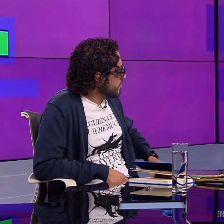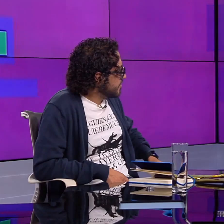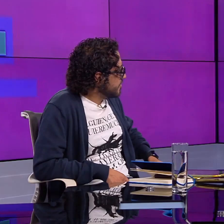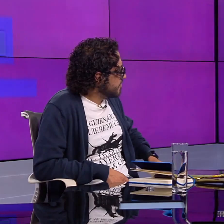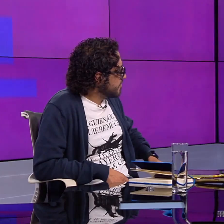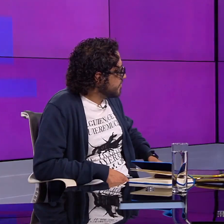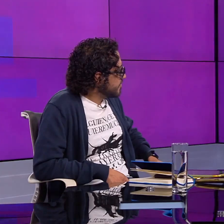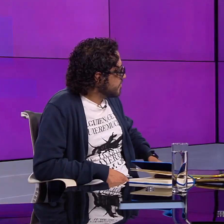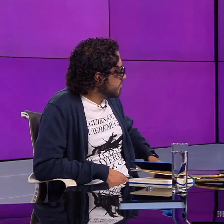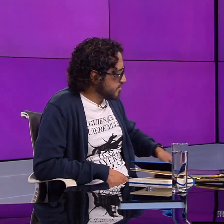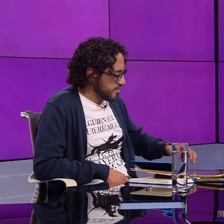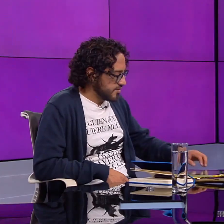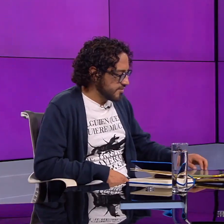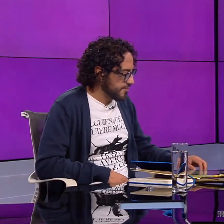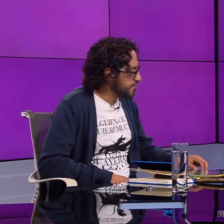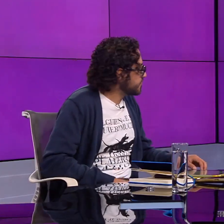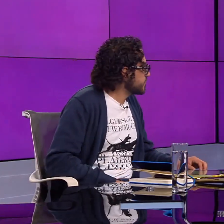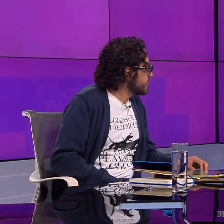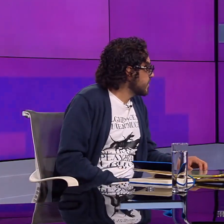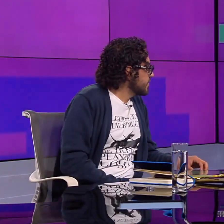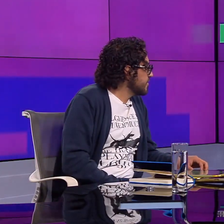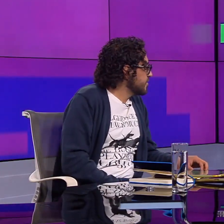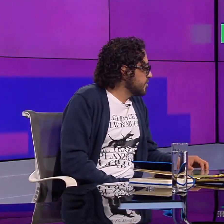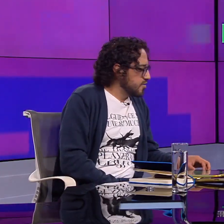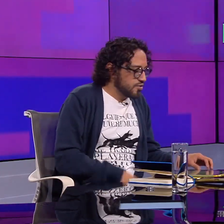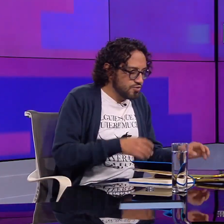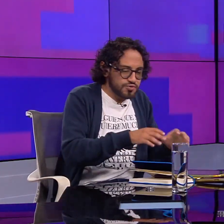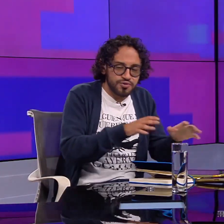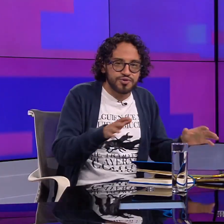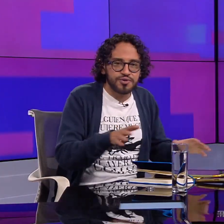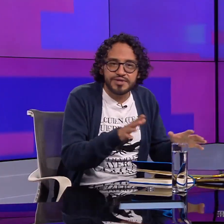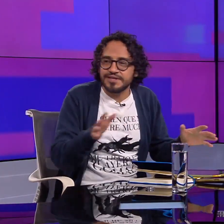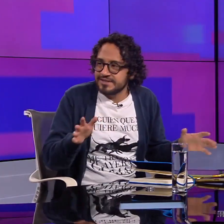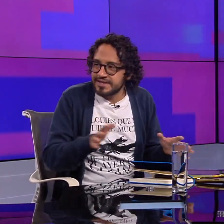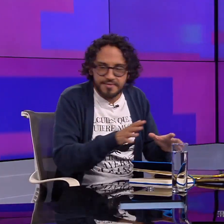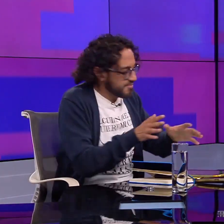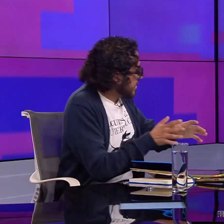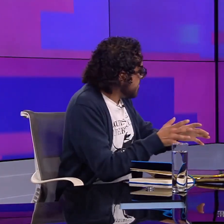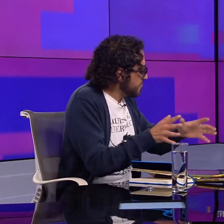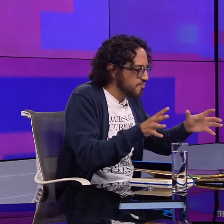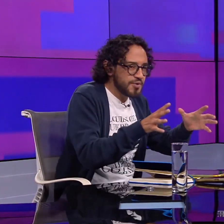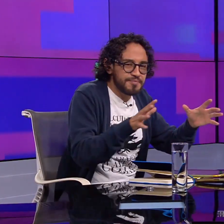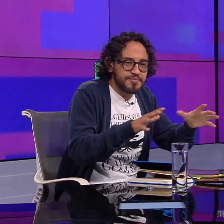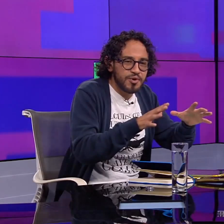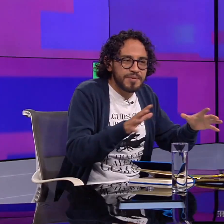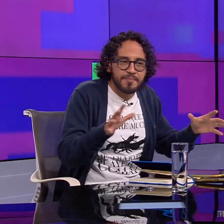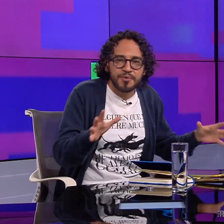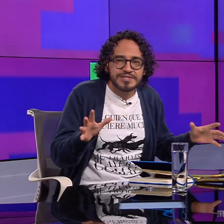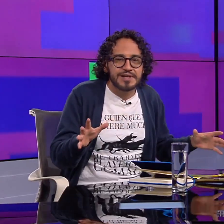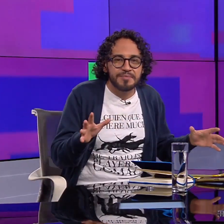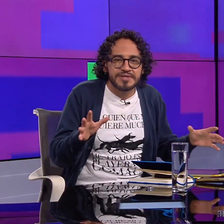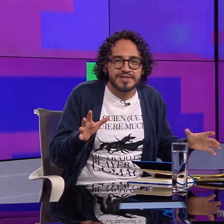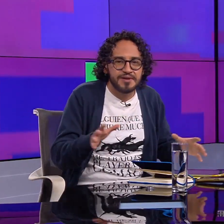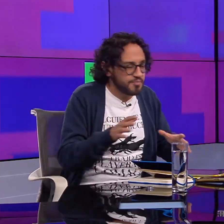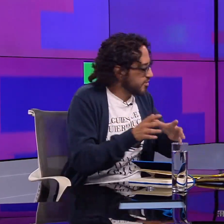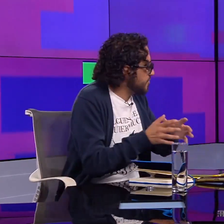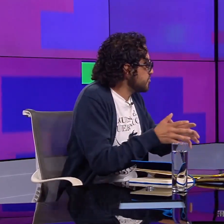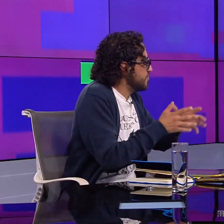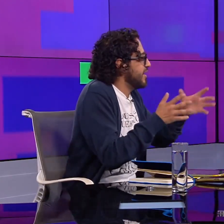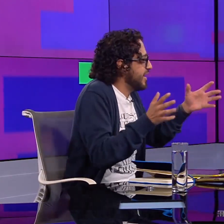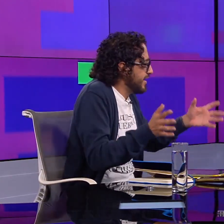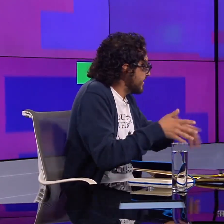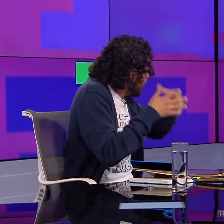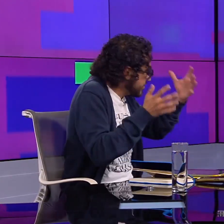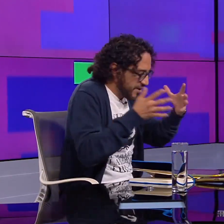pasado, ¿no? Oficialista, chayotero, ¿no? Justo yo creo que está ya muy, muy bien puesta la mesa, porque